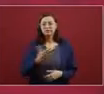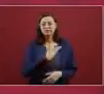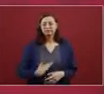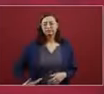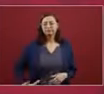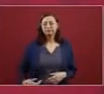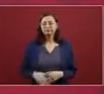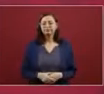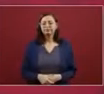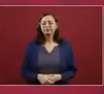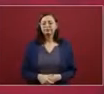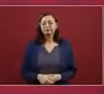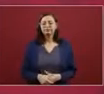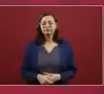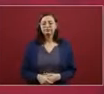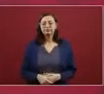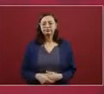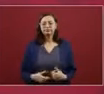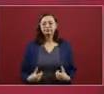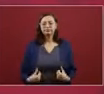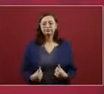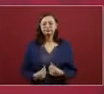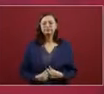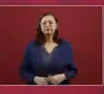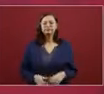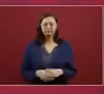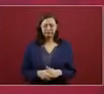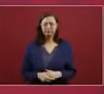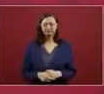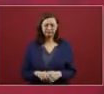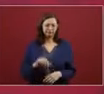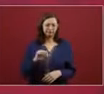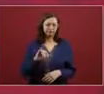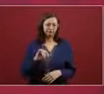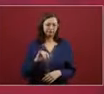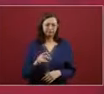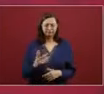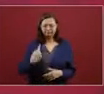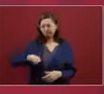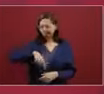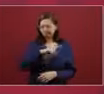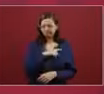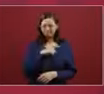que hemos planteado siempre,